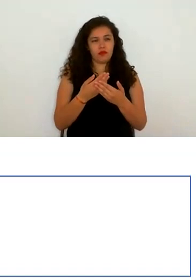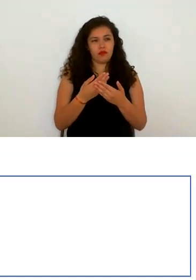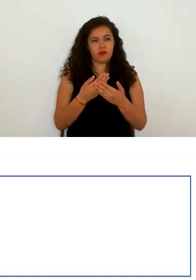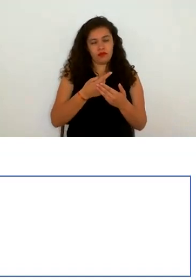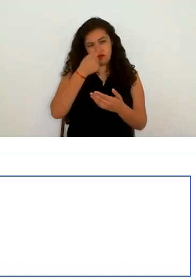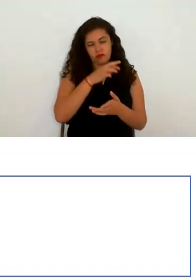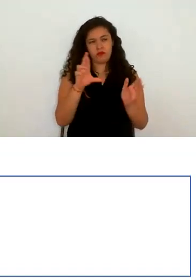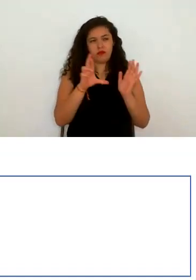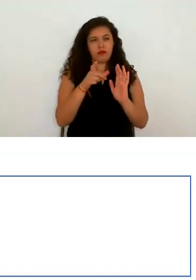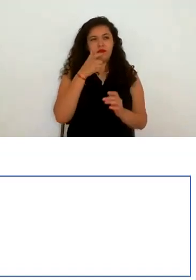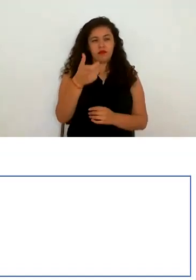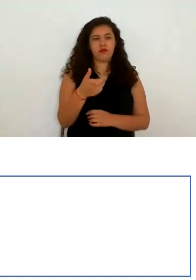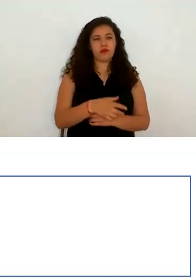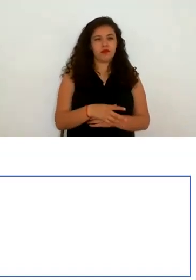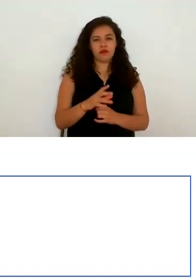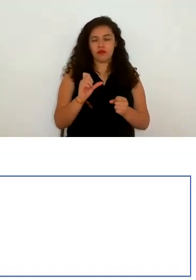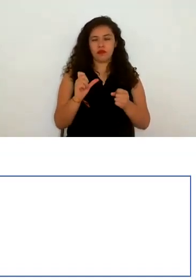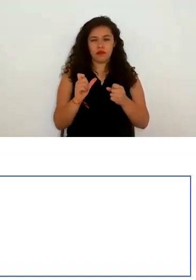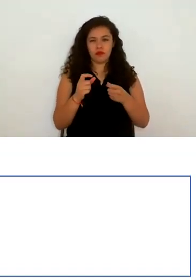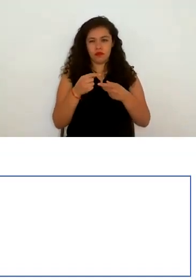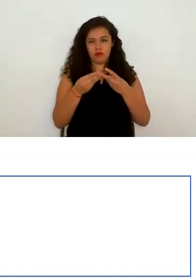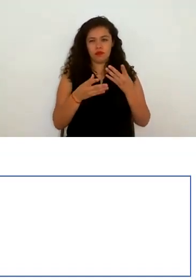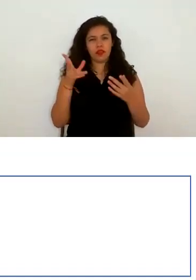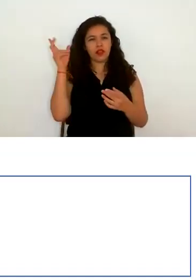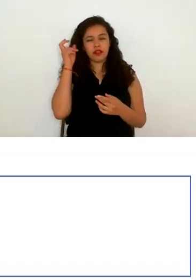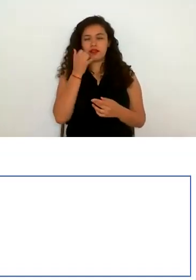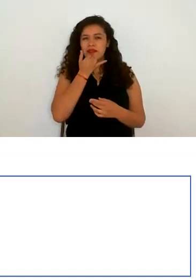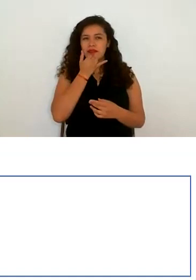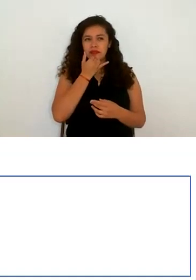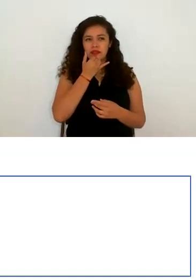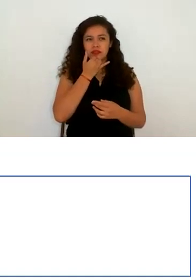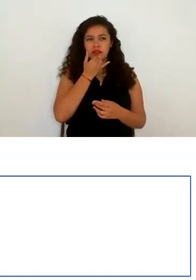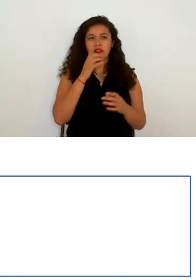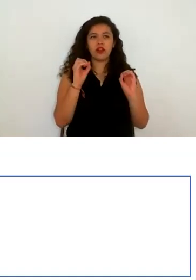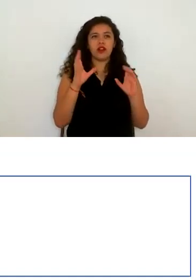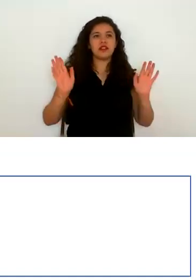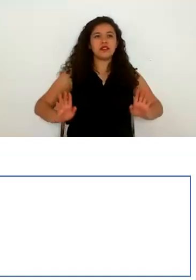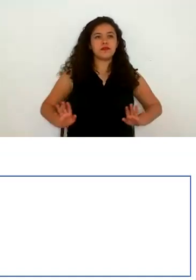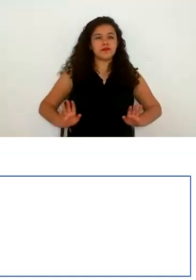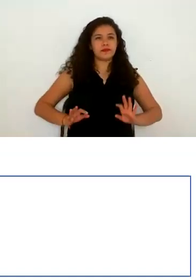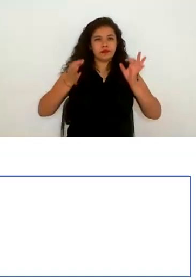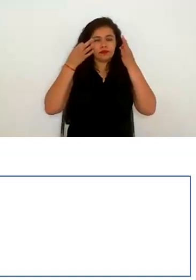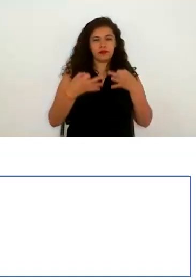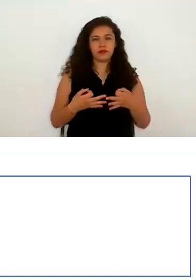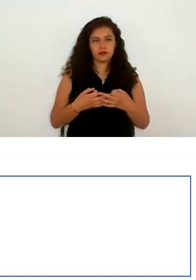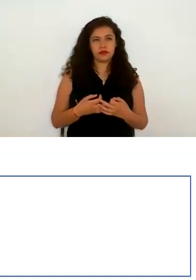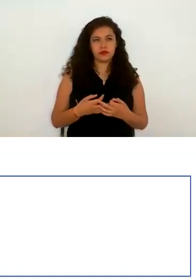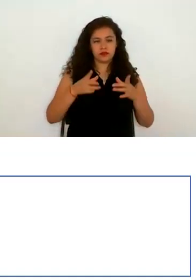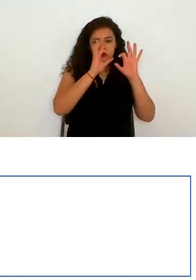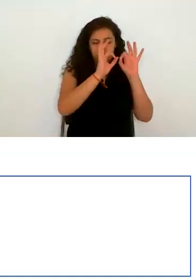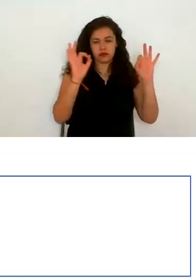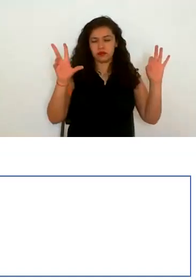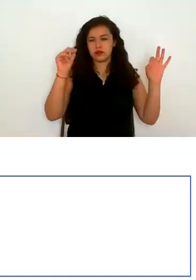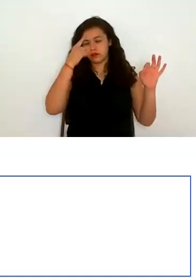del INAPAM, documentos de salud y educación, o de carácter oficial, ni otro instrumento que contenga